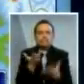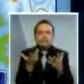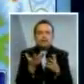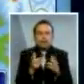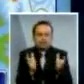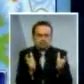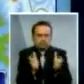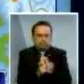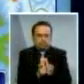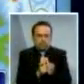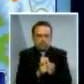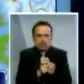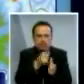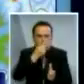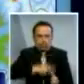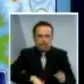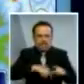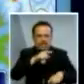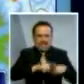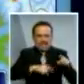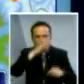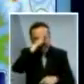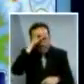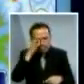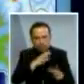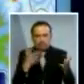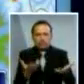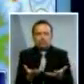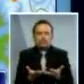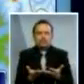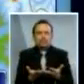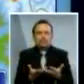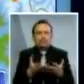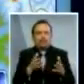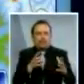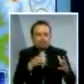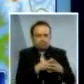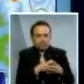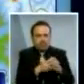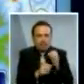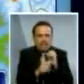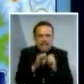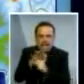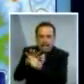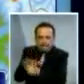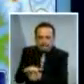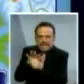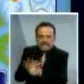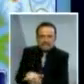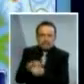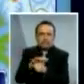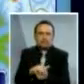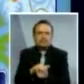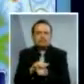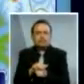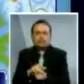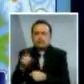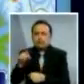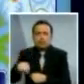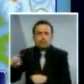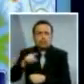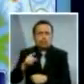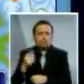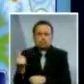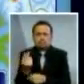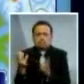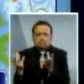parceleros, porque igual sería un crimen, pero quiero que no esto lo circunscribamos un tema económico, a pequeños parceleros, a gente que son pequeños